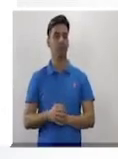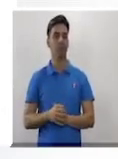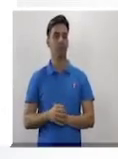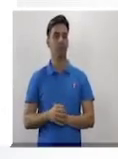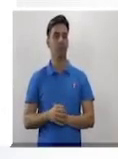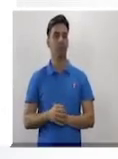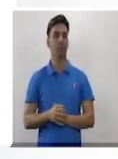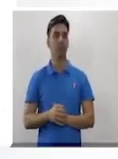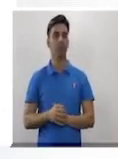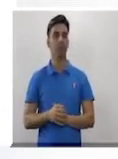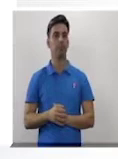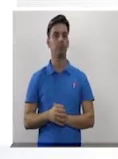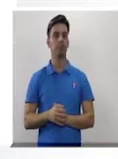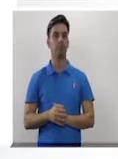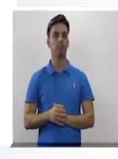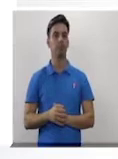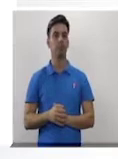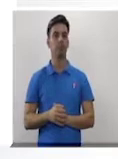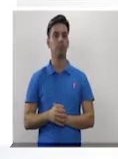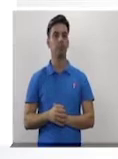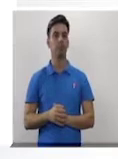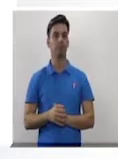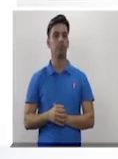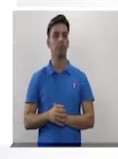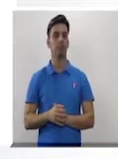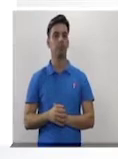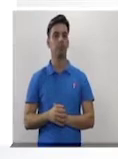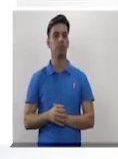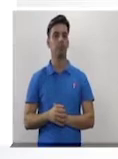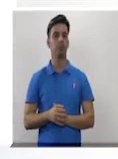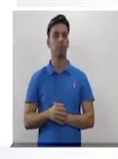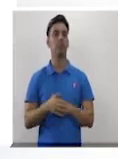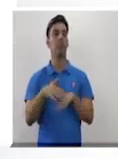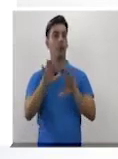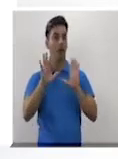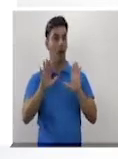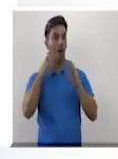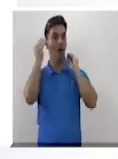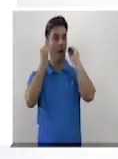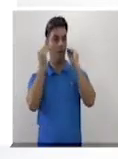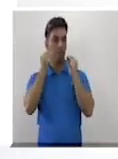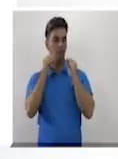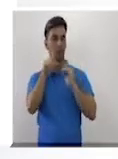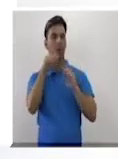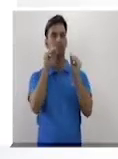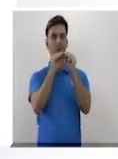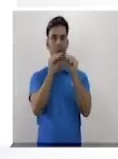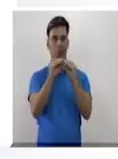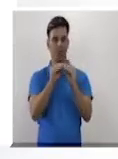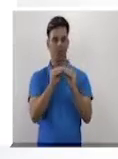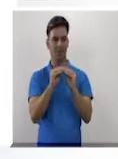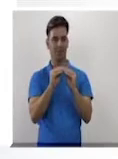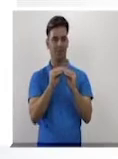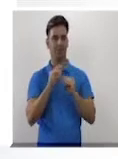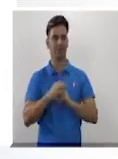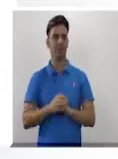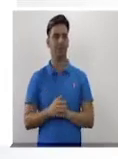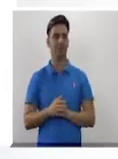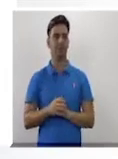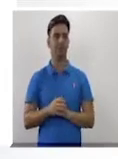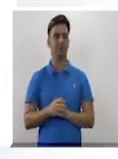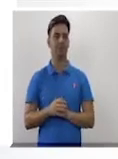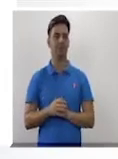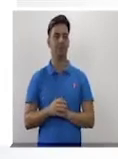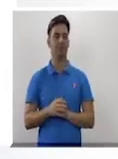vértice, de la ordenada y en el vértice, entonces podrás percatarte que coincide, teniendo en cuenta la ecuación que